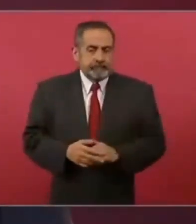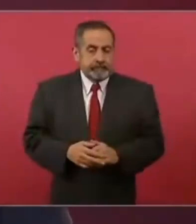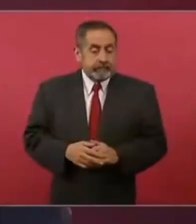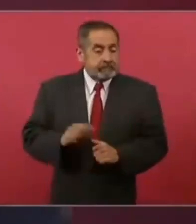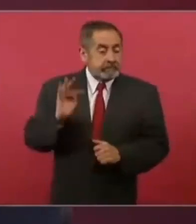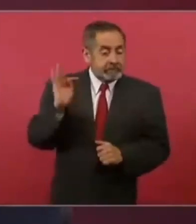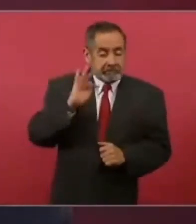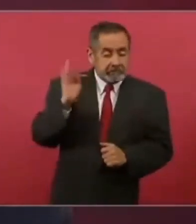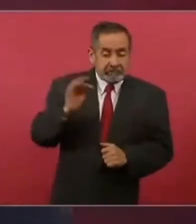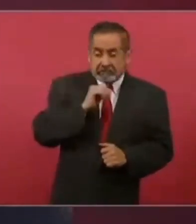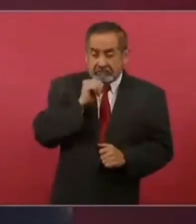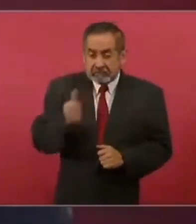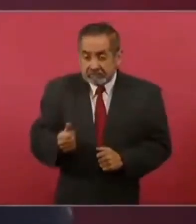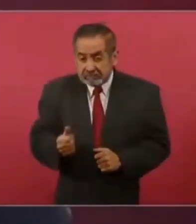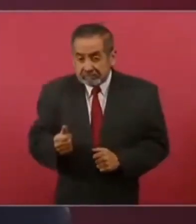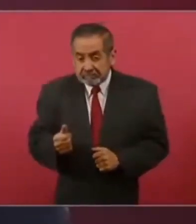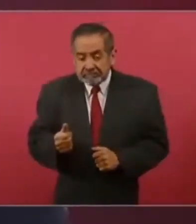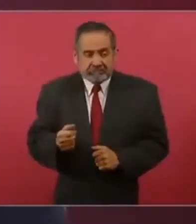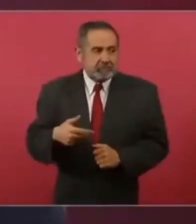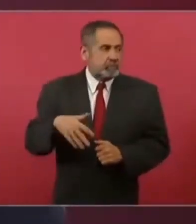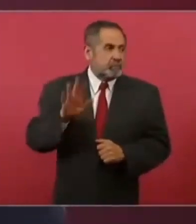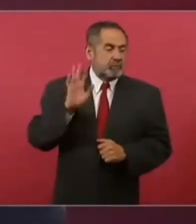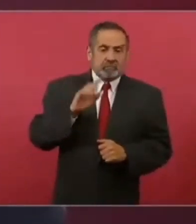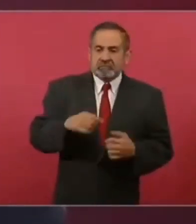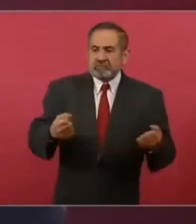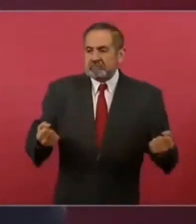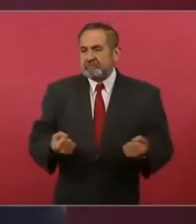hubiese muchísima confrontación